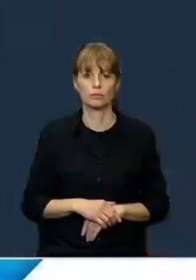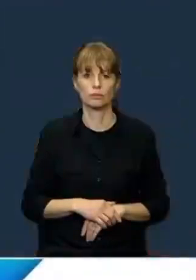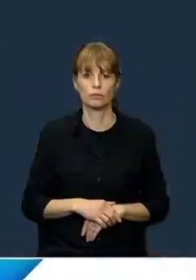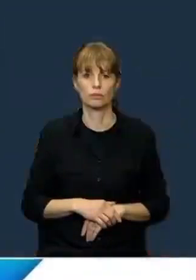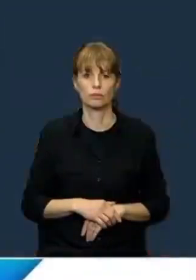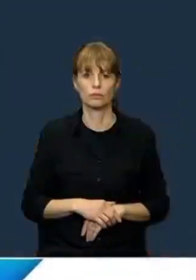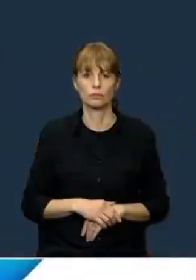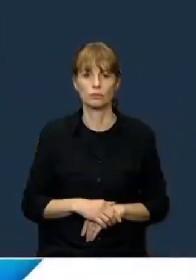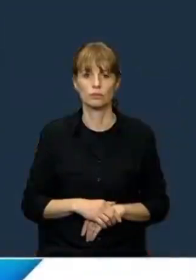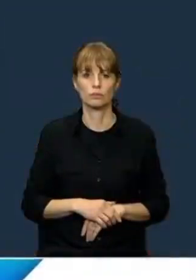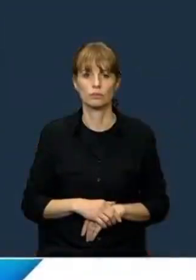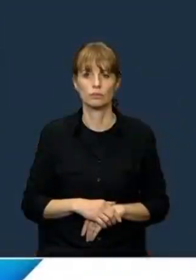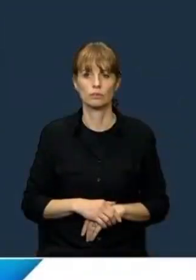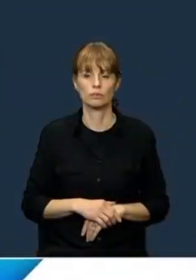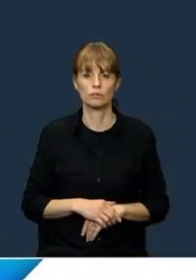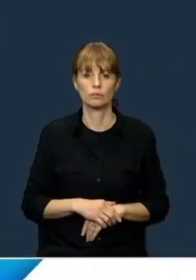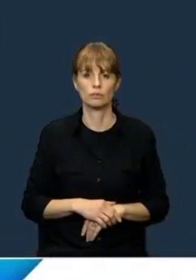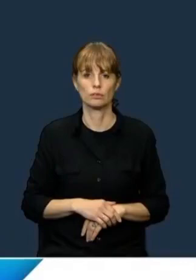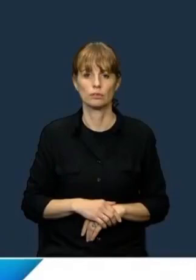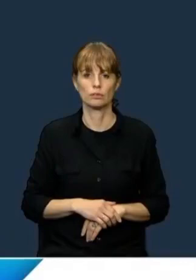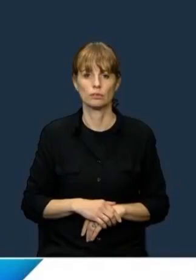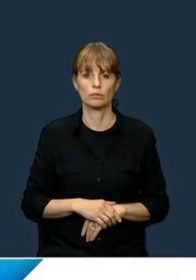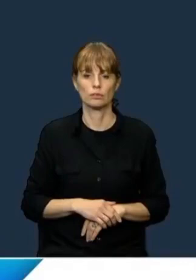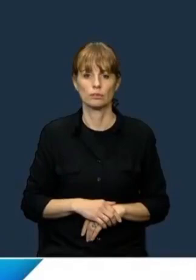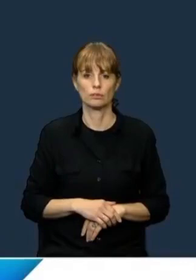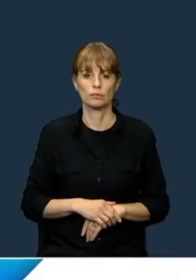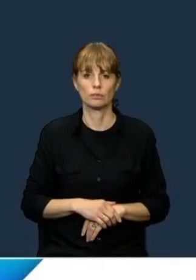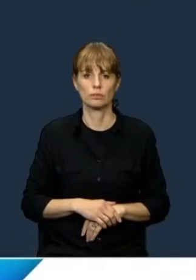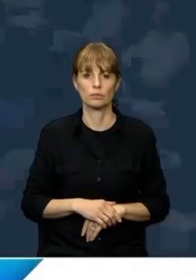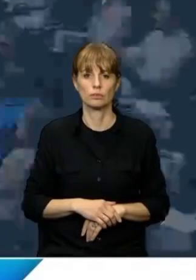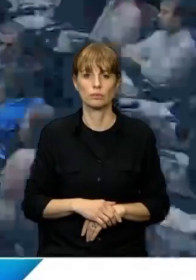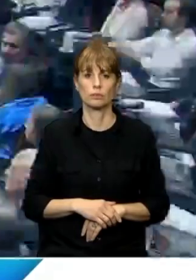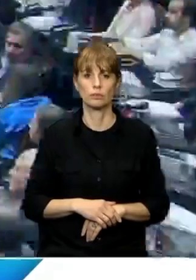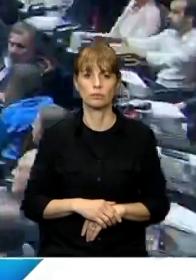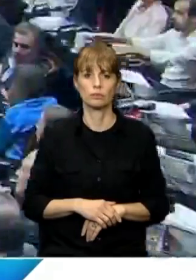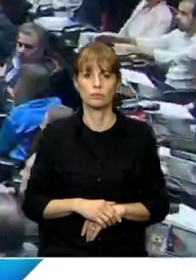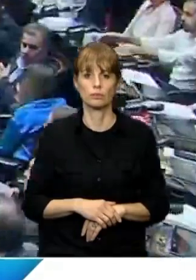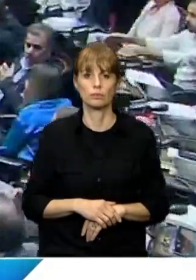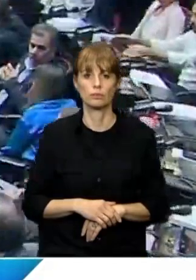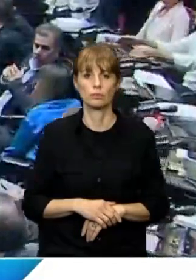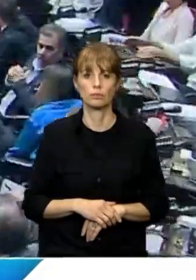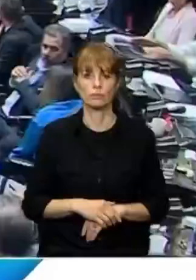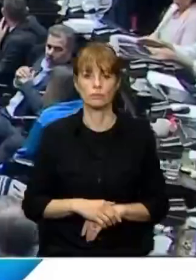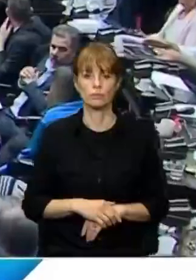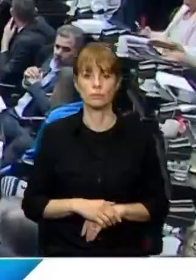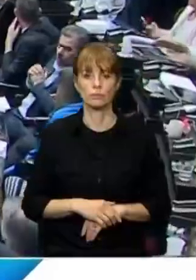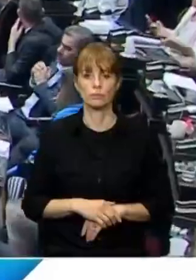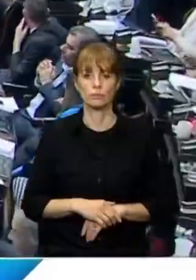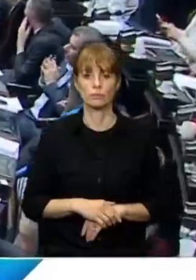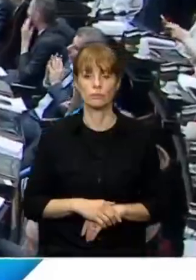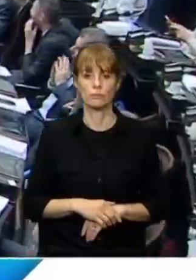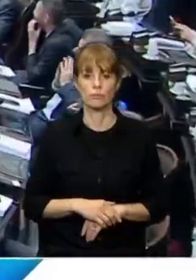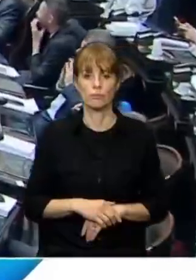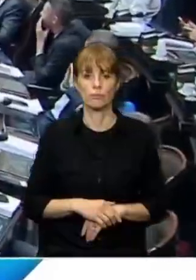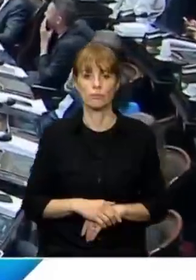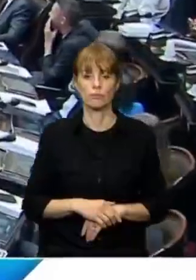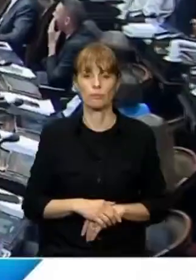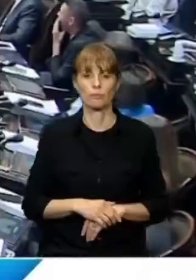que no se Ahí van está. A las cosas. Atención, Gonza, faltan 15 segundos. Sí. 247 votos hasta